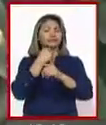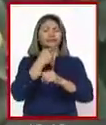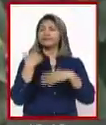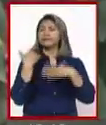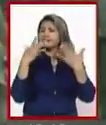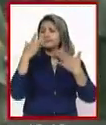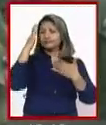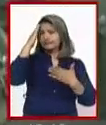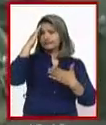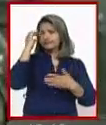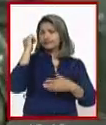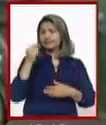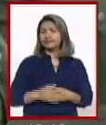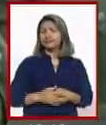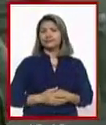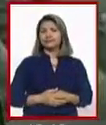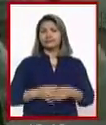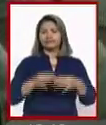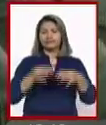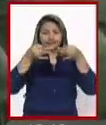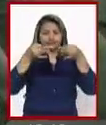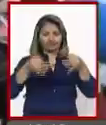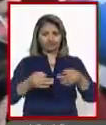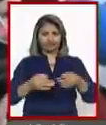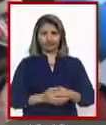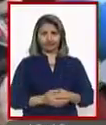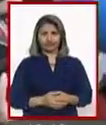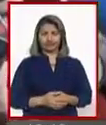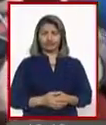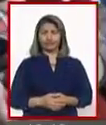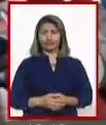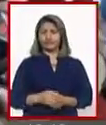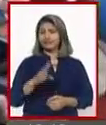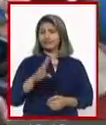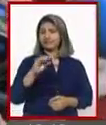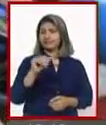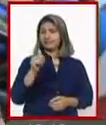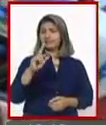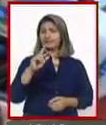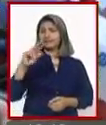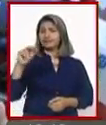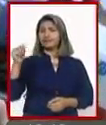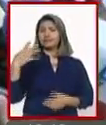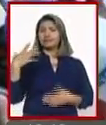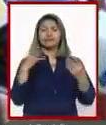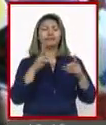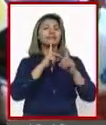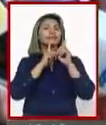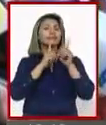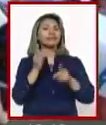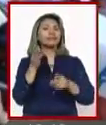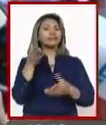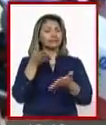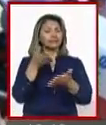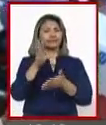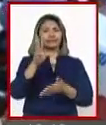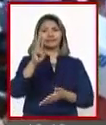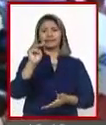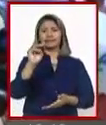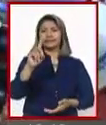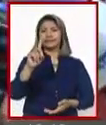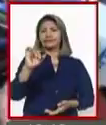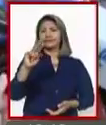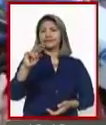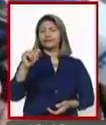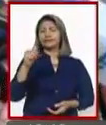ya tomó el conocimiento sobre esta determinación. El general de la Barra ha instruido al coronel Medina, al director departamental